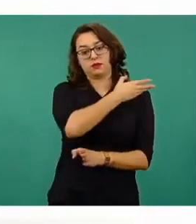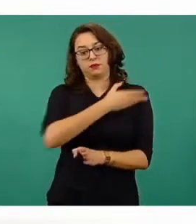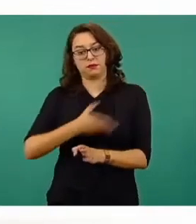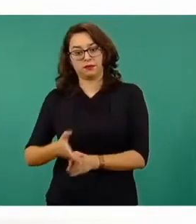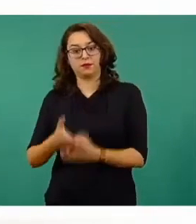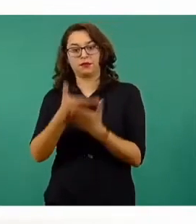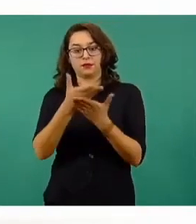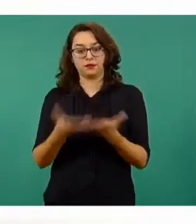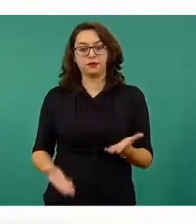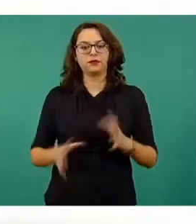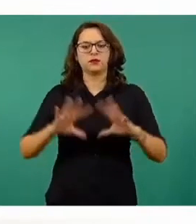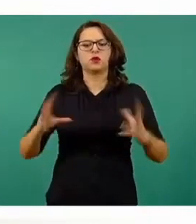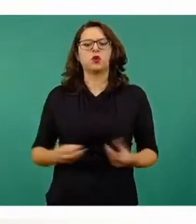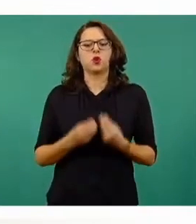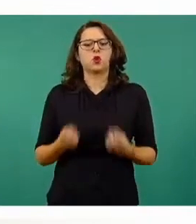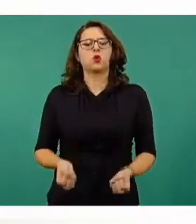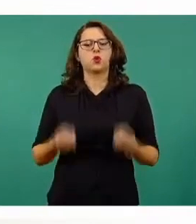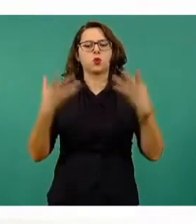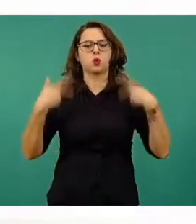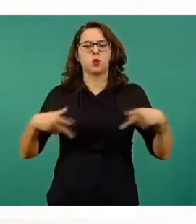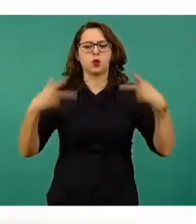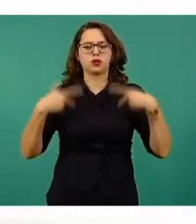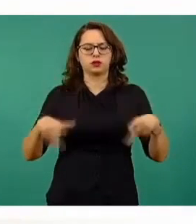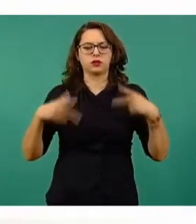equivale, la siguiente, a